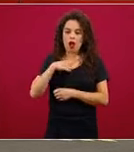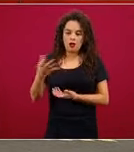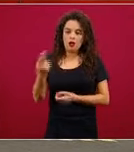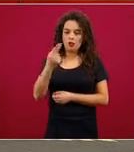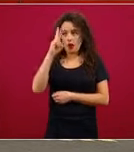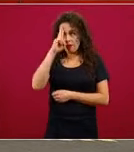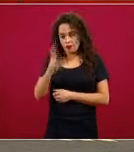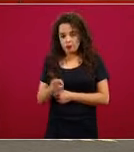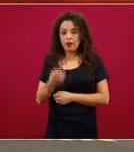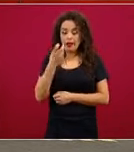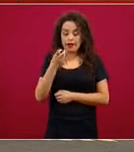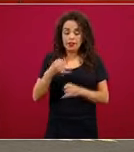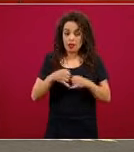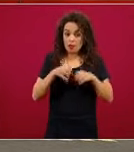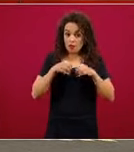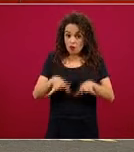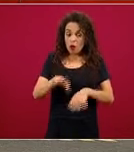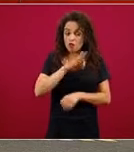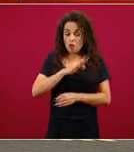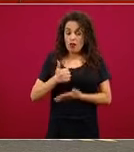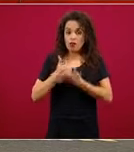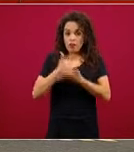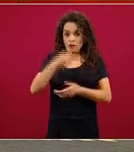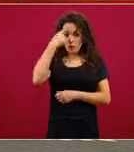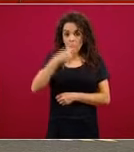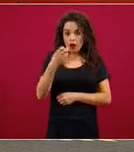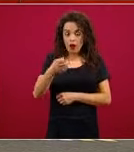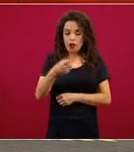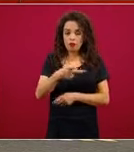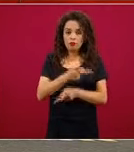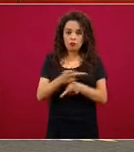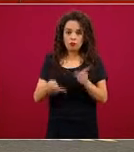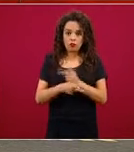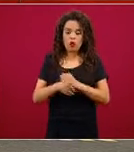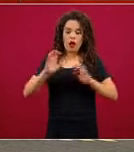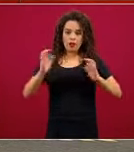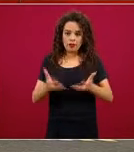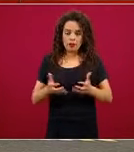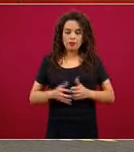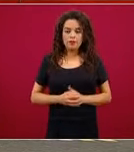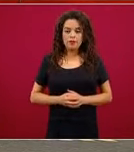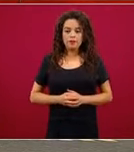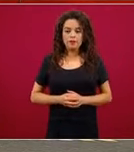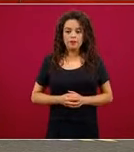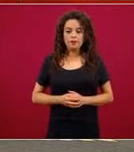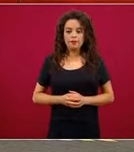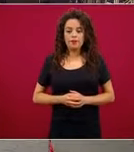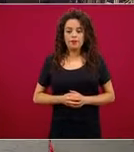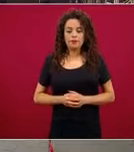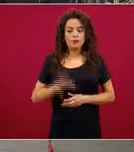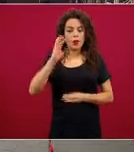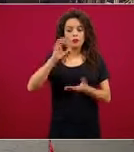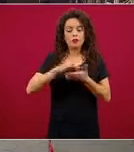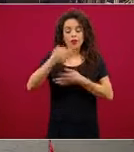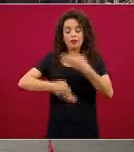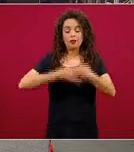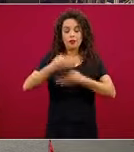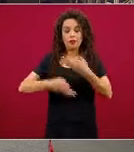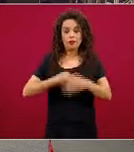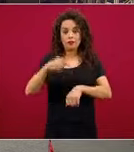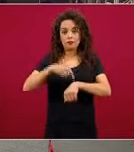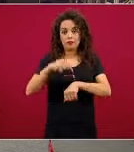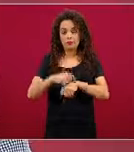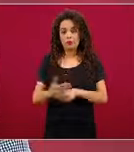sí, toda esta información aporte a estos productos que se van a poder llevar a cabo. Bien, pues muchas gracias a todos. Son